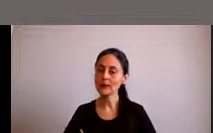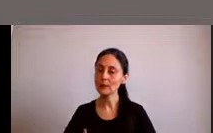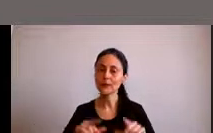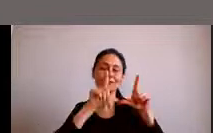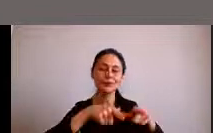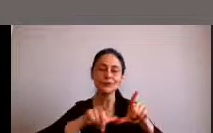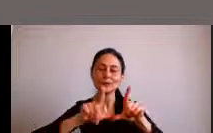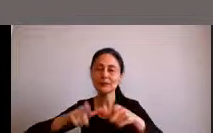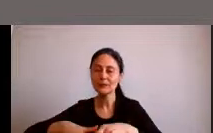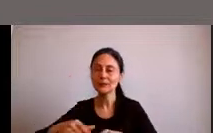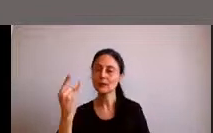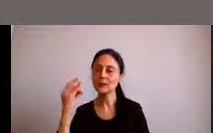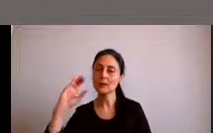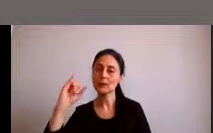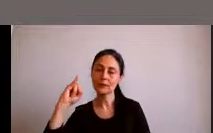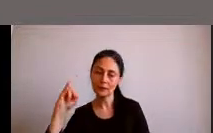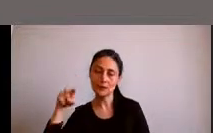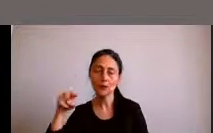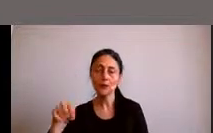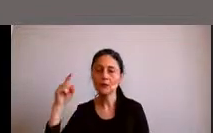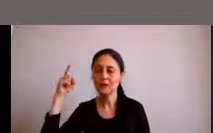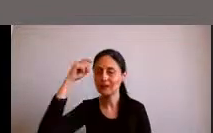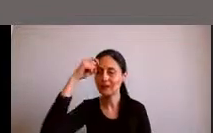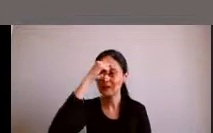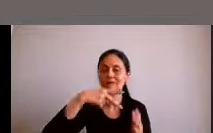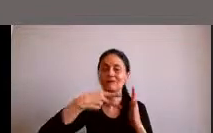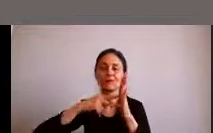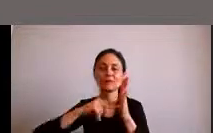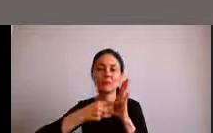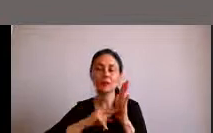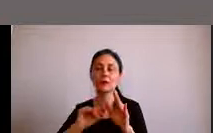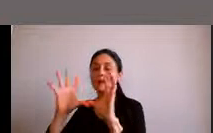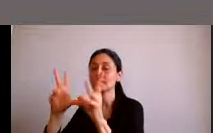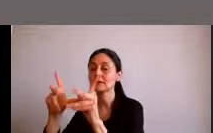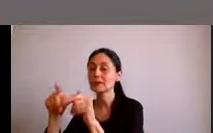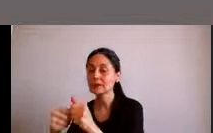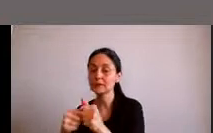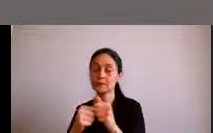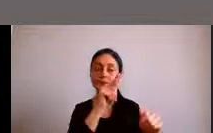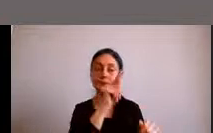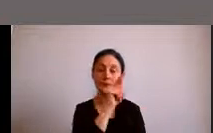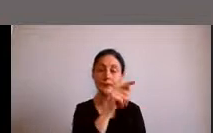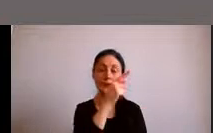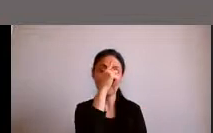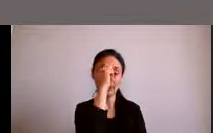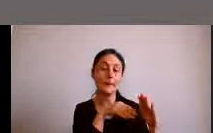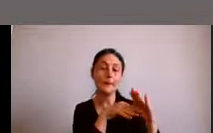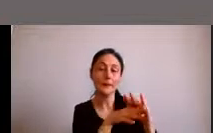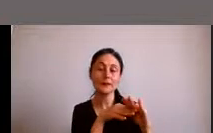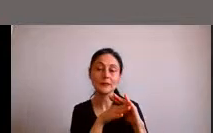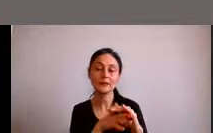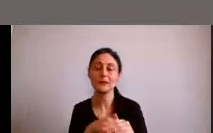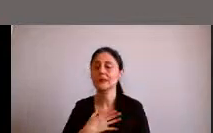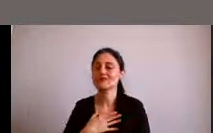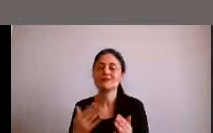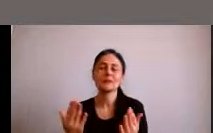la complejidad de un paciente que está en UCI, tanto para el paciente como para la familia, requiere de un trabajo mucho más cercano,